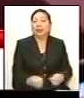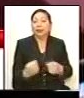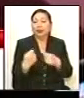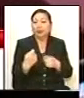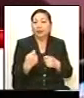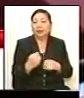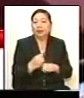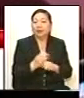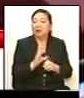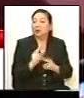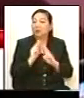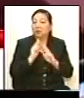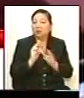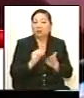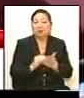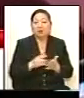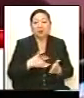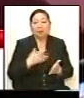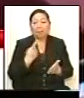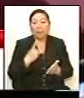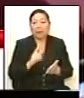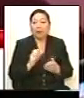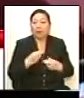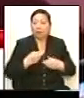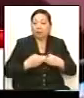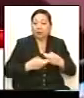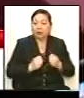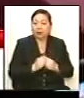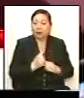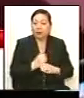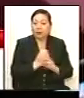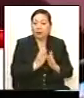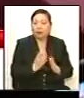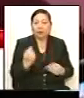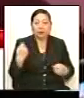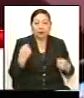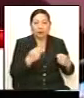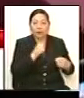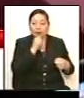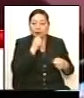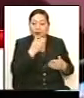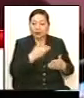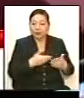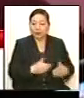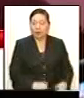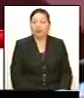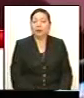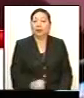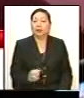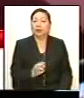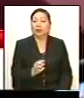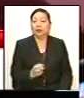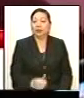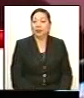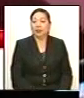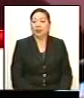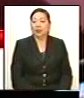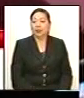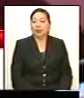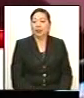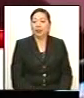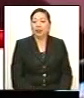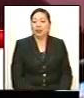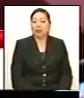o formalidad no resulta un incentivo para promocionar o fomentar la inversión privada en el sector portuario, sino, por lo